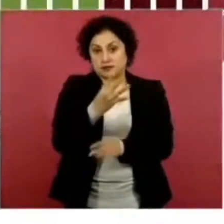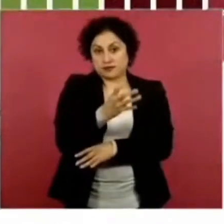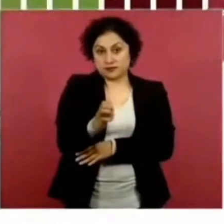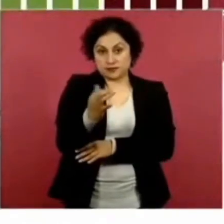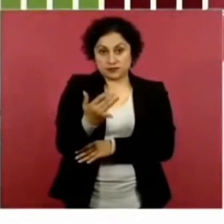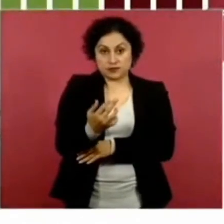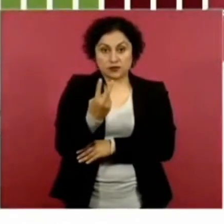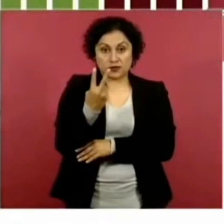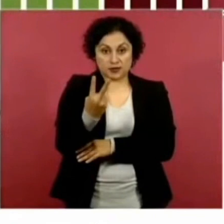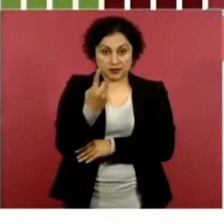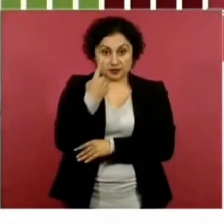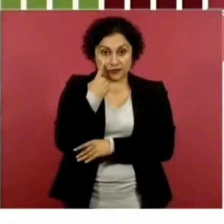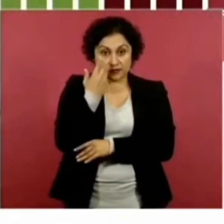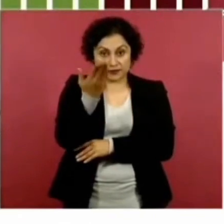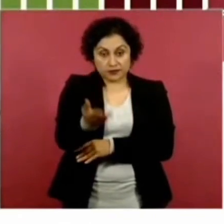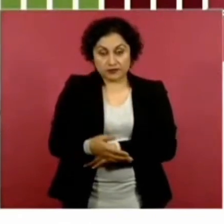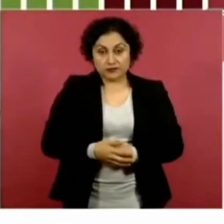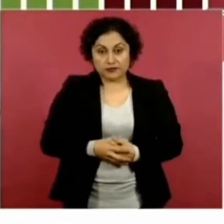10,452